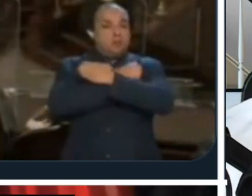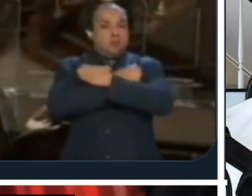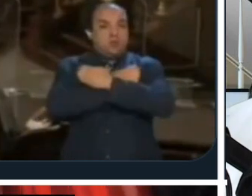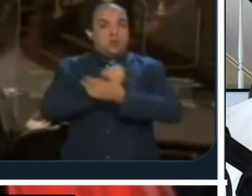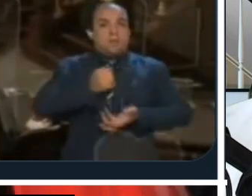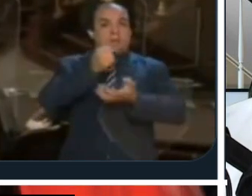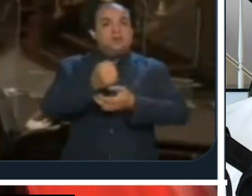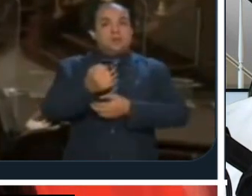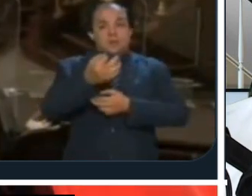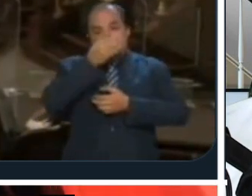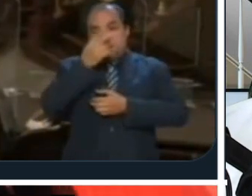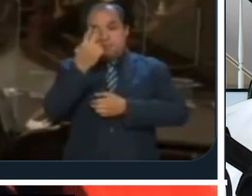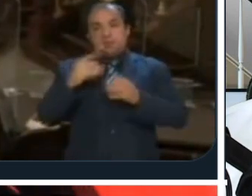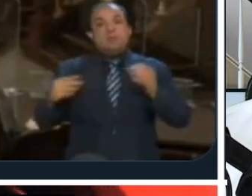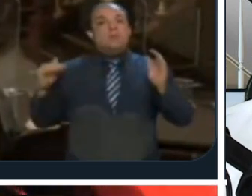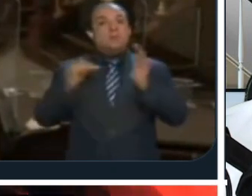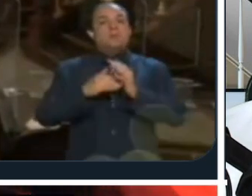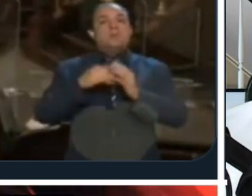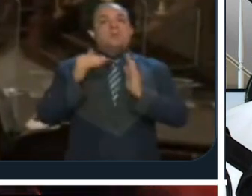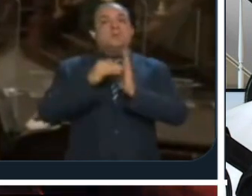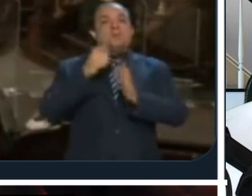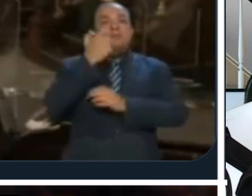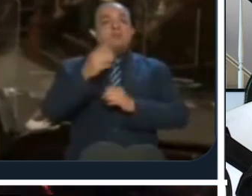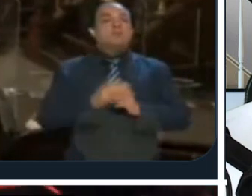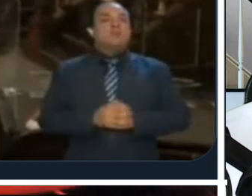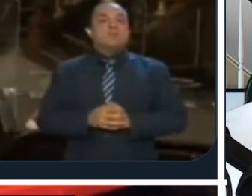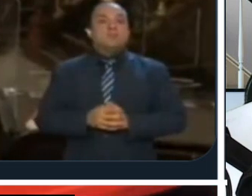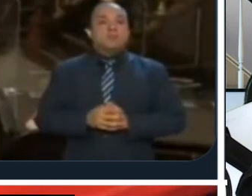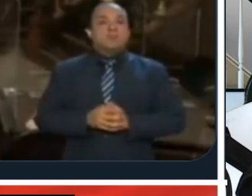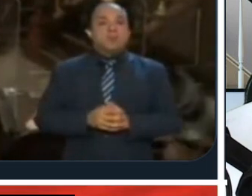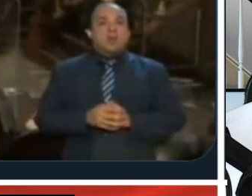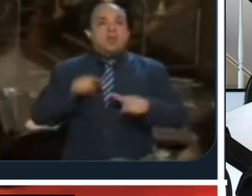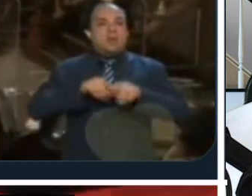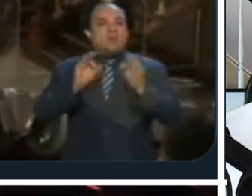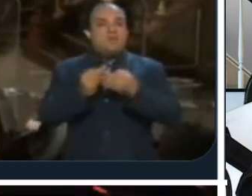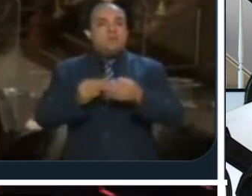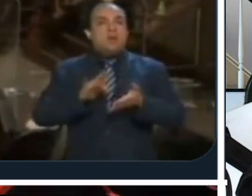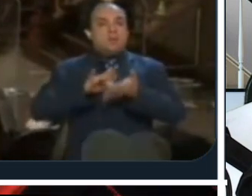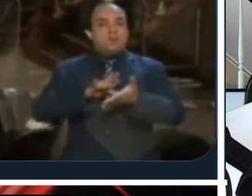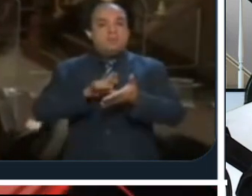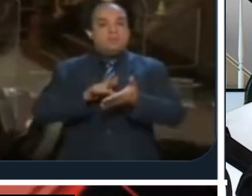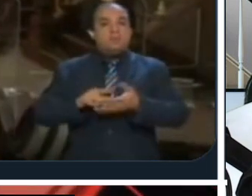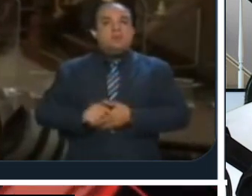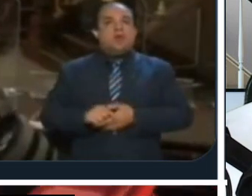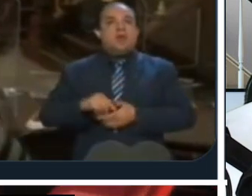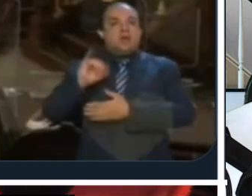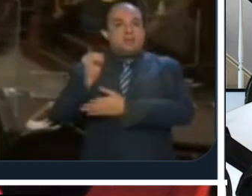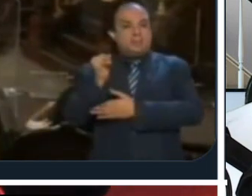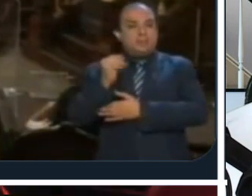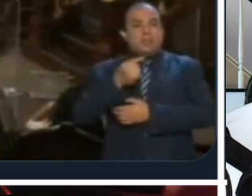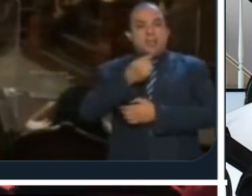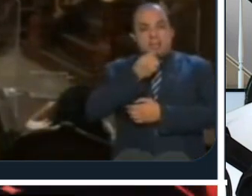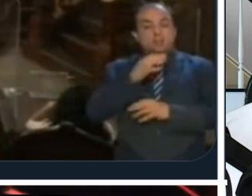invertimos cerca de 25 mil millones de pesos de la siguiente forma. Apoyo a las estancias infantiles. A partir